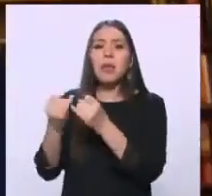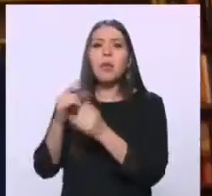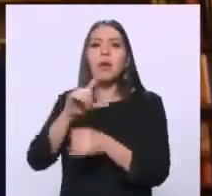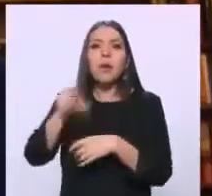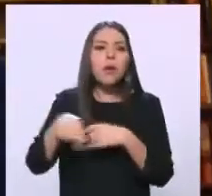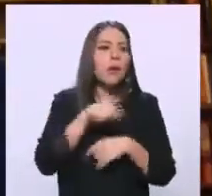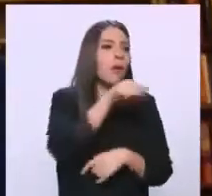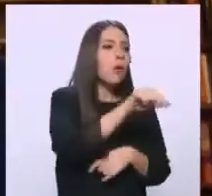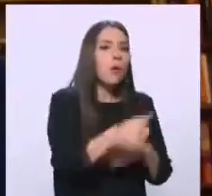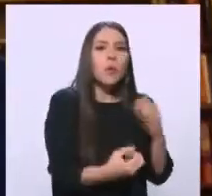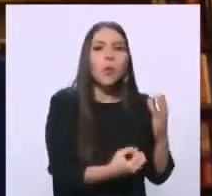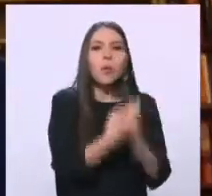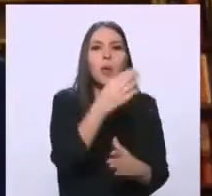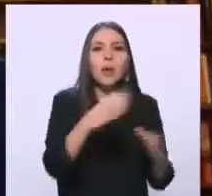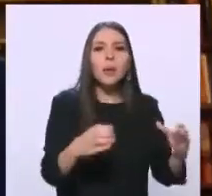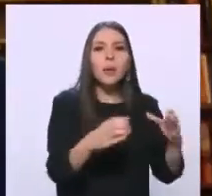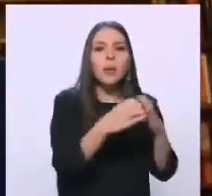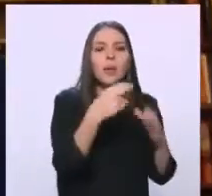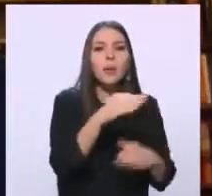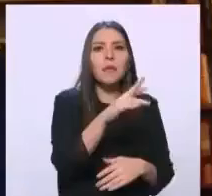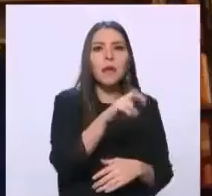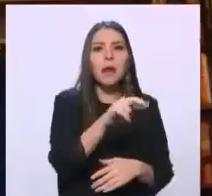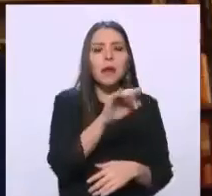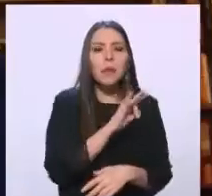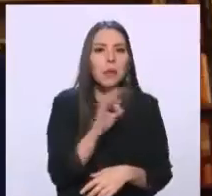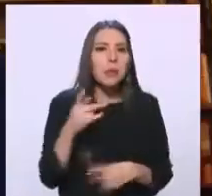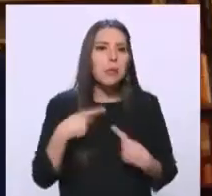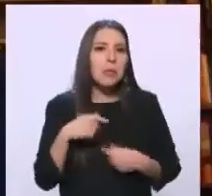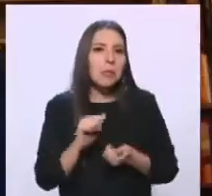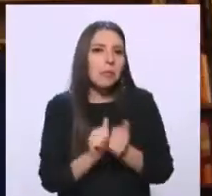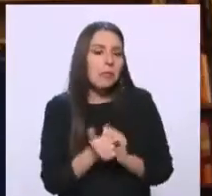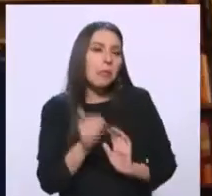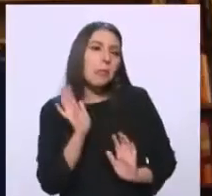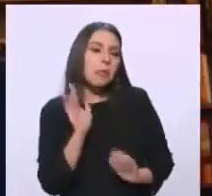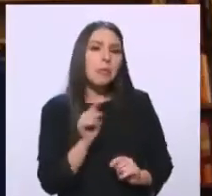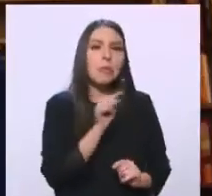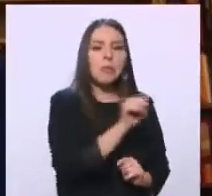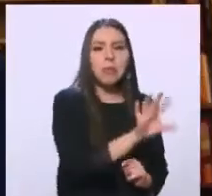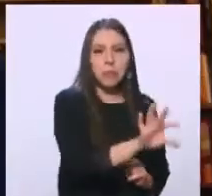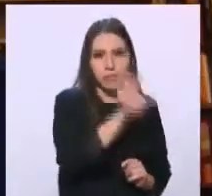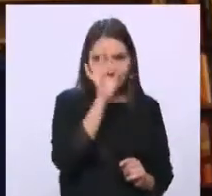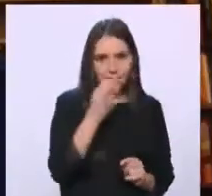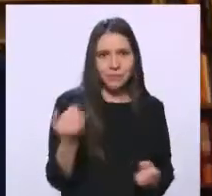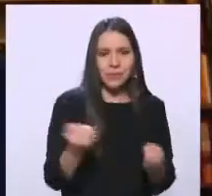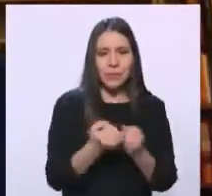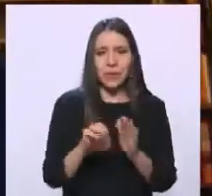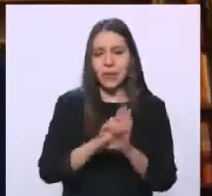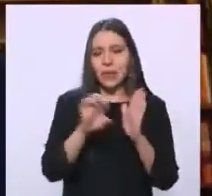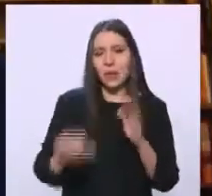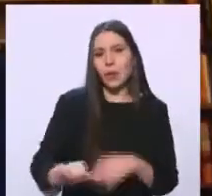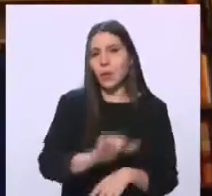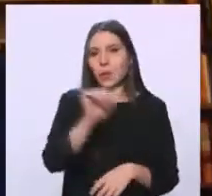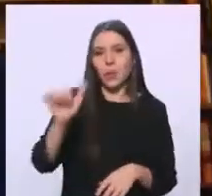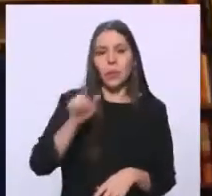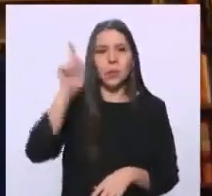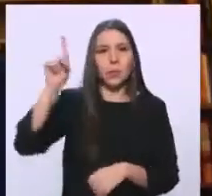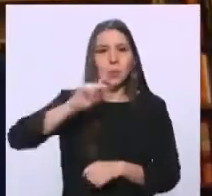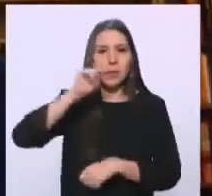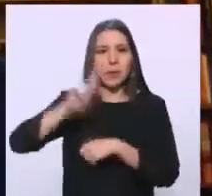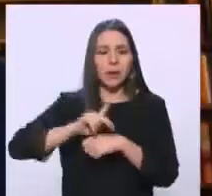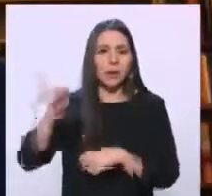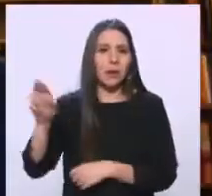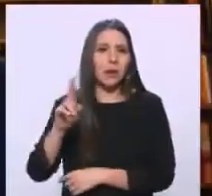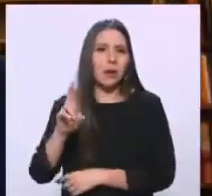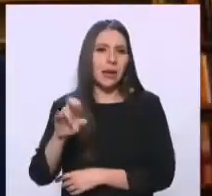en Reino Unido. La gente desencantada con el proyecto laborista de Blair se fue a votar conservador y votaron por el